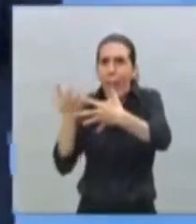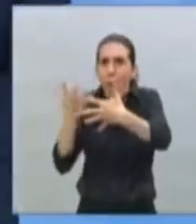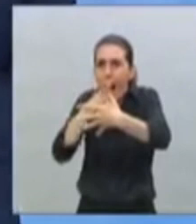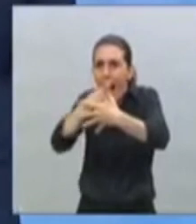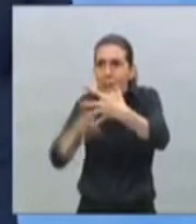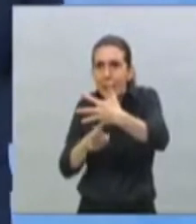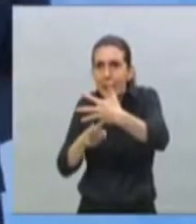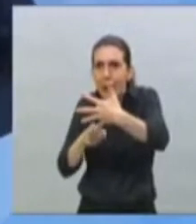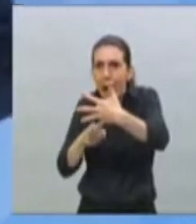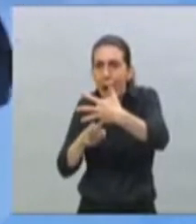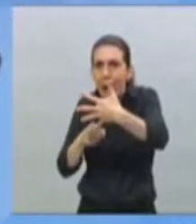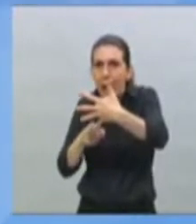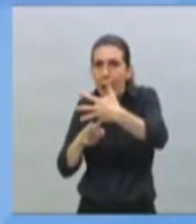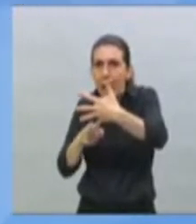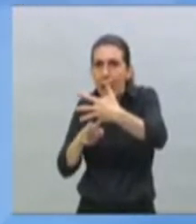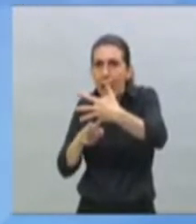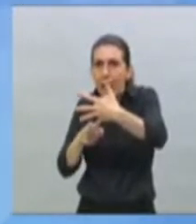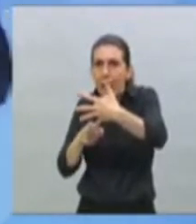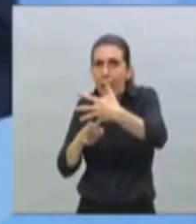razones